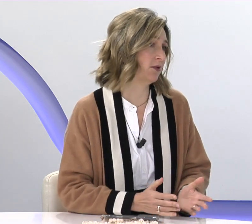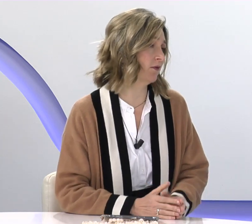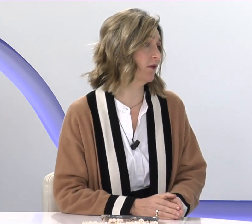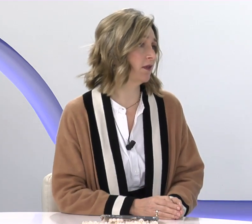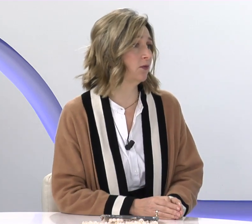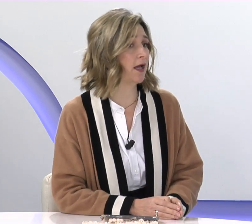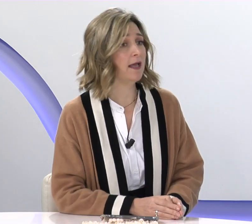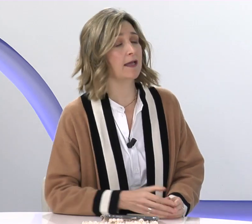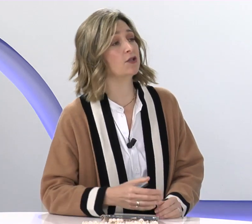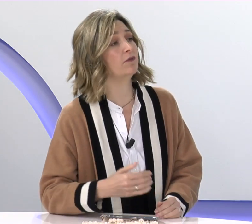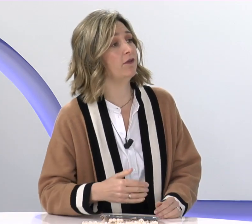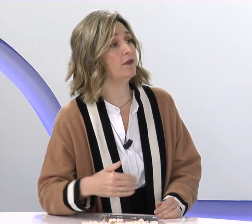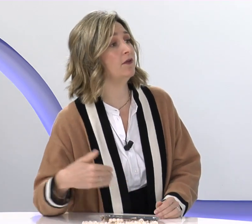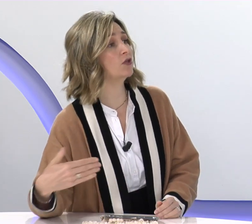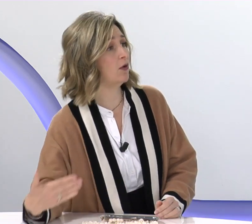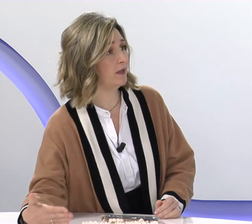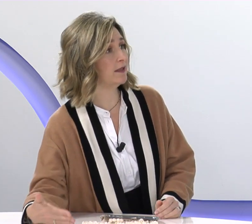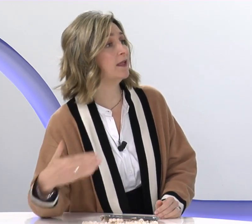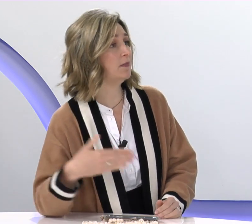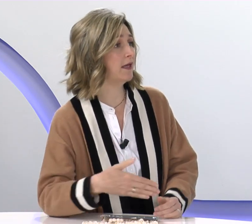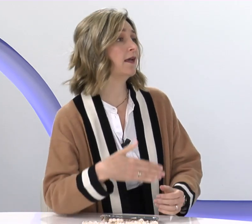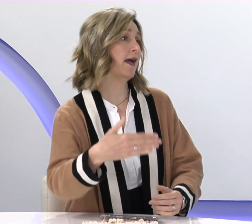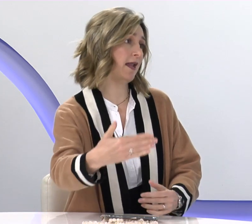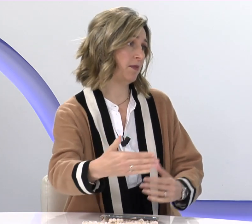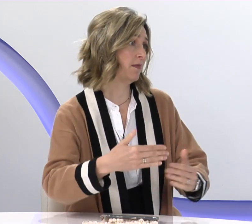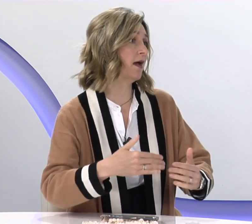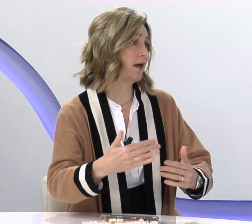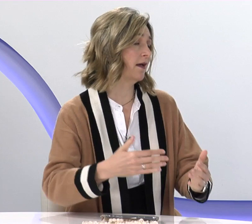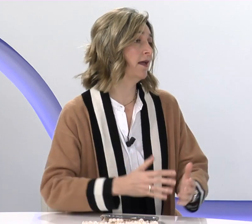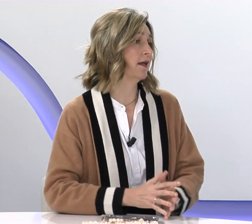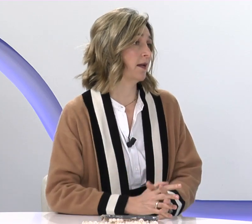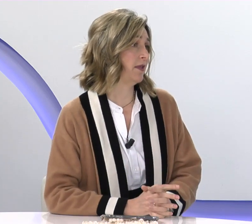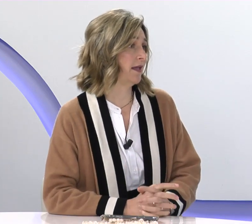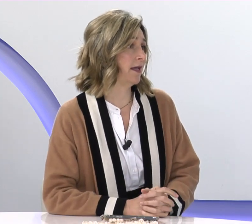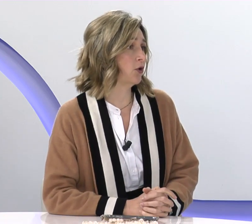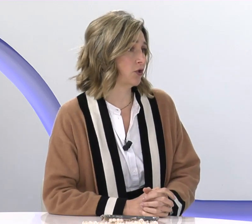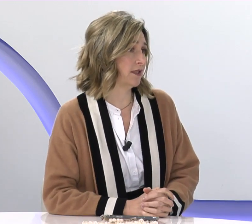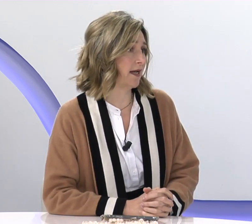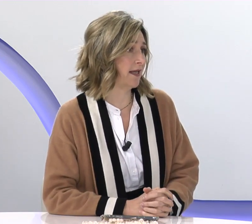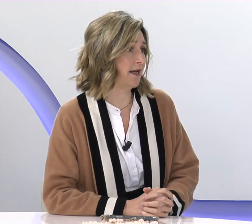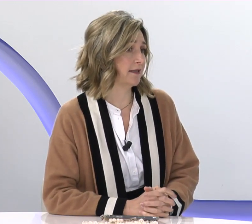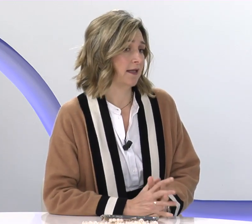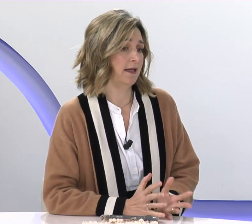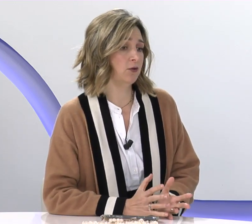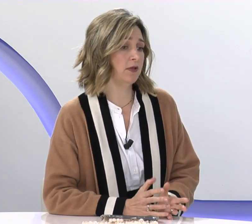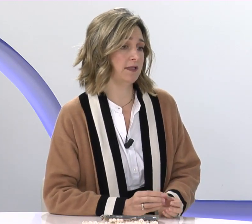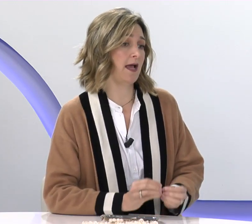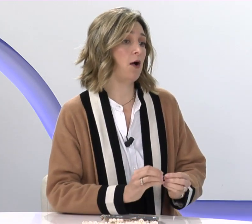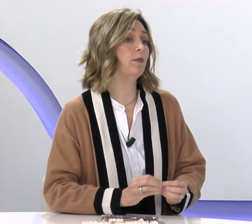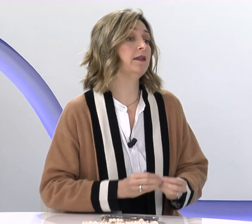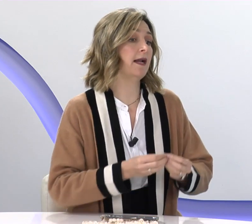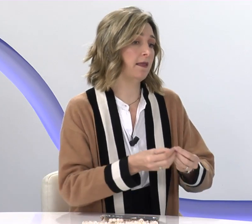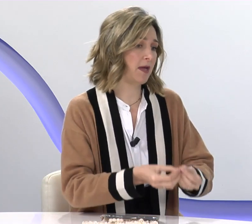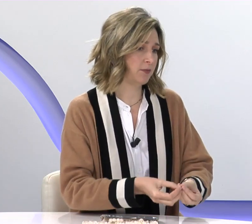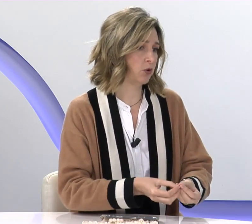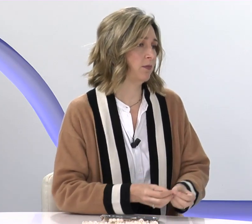mismo en la situación de ceuta que esos beneficios aumenten también a la misma rapidez que los costes salariales entonces